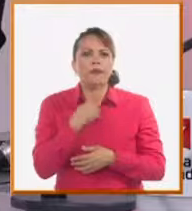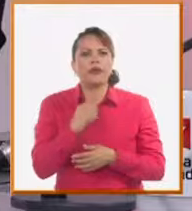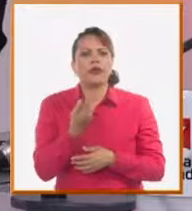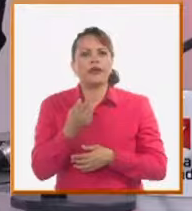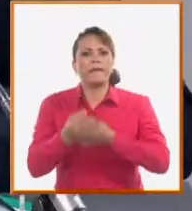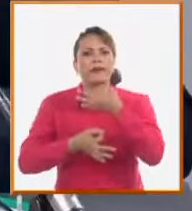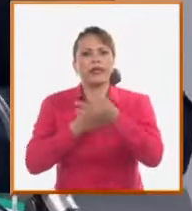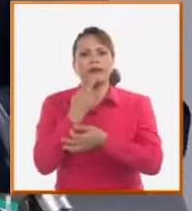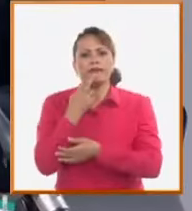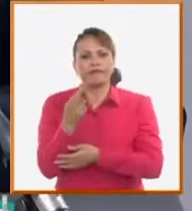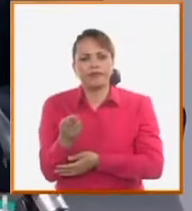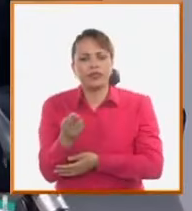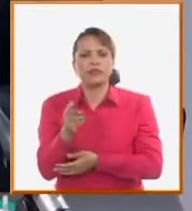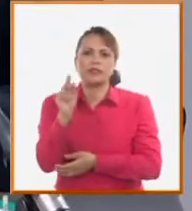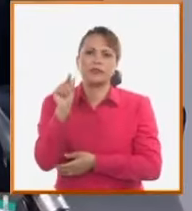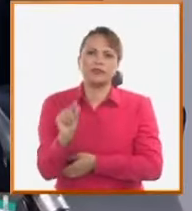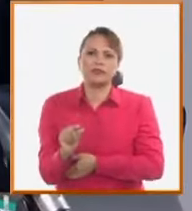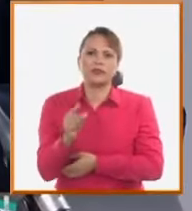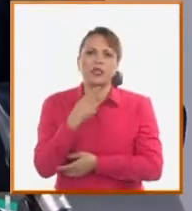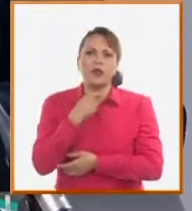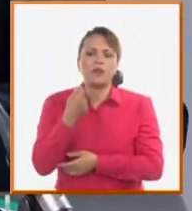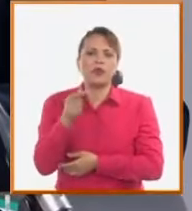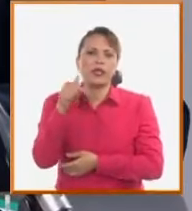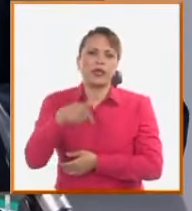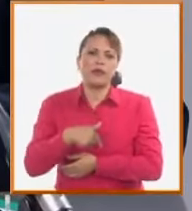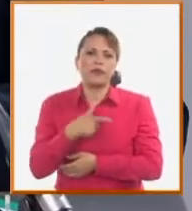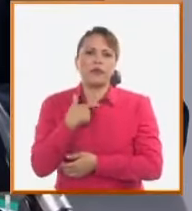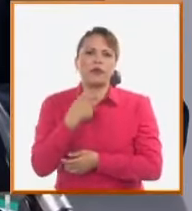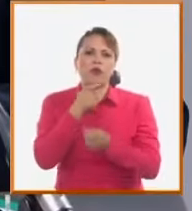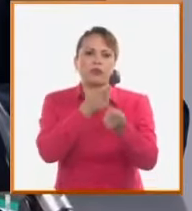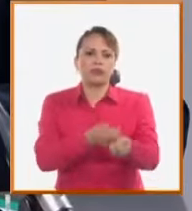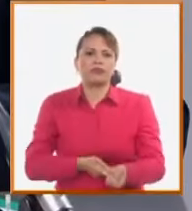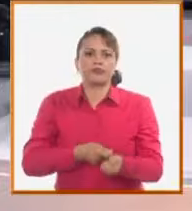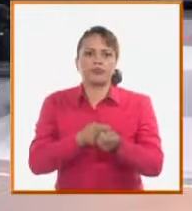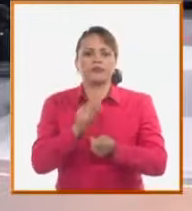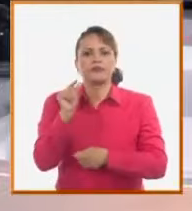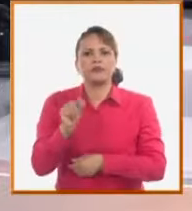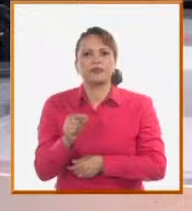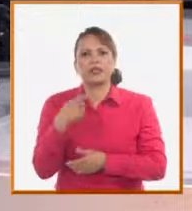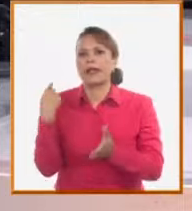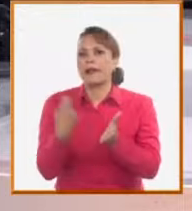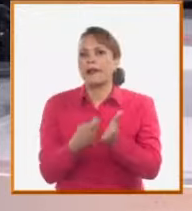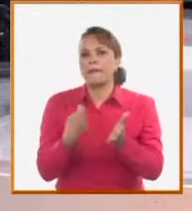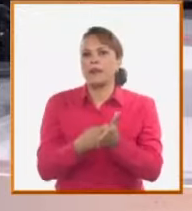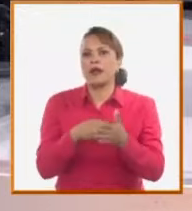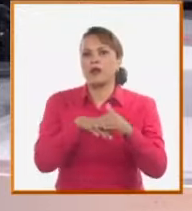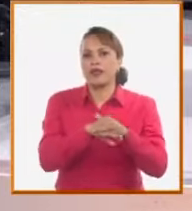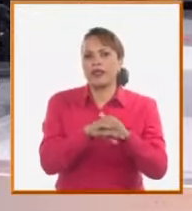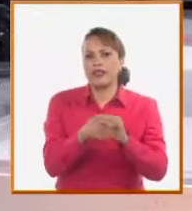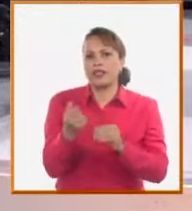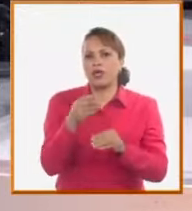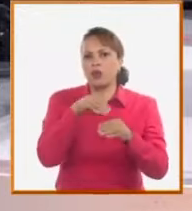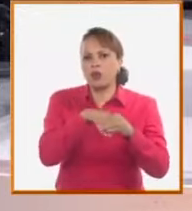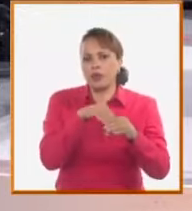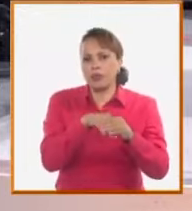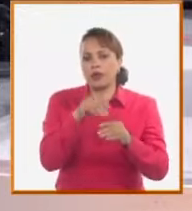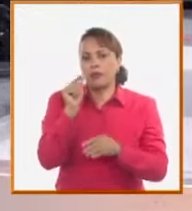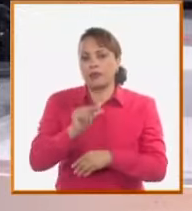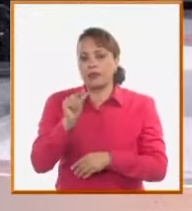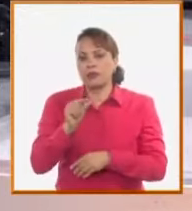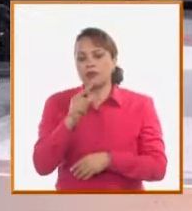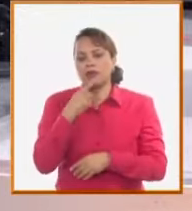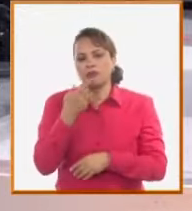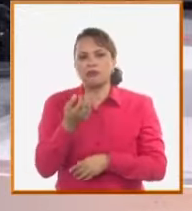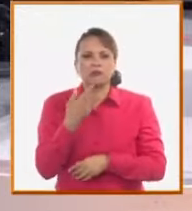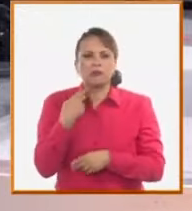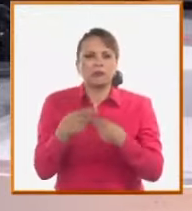puede significar, por ejemplo, para un productor agropecuario, lo seguro, el pago de esas primas de las que se hablaba en el material de Ciego de Ávila.